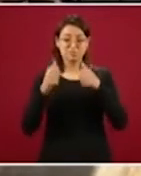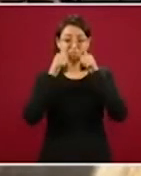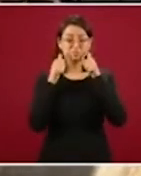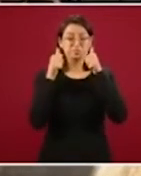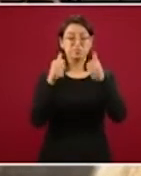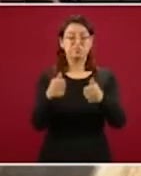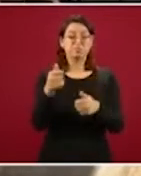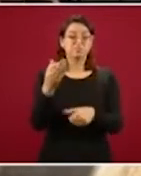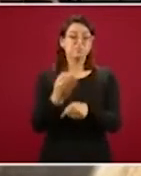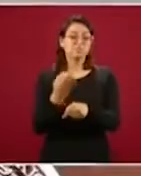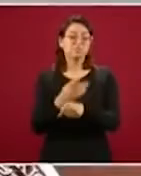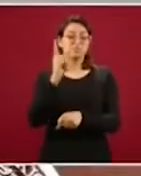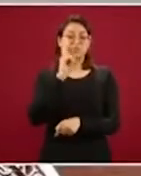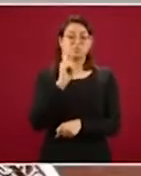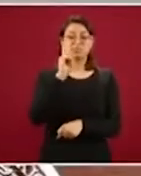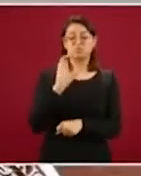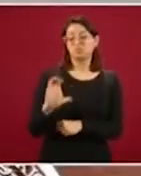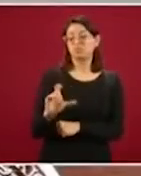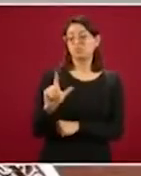está